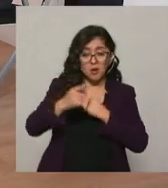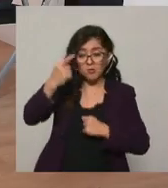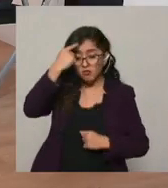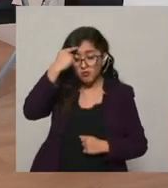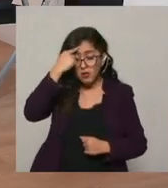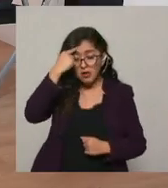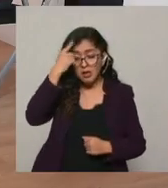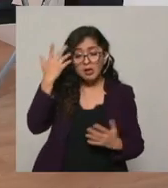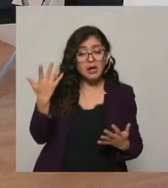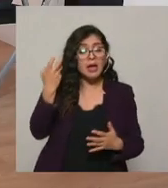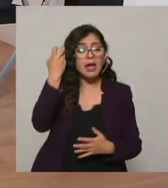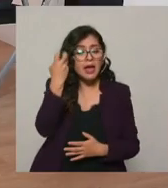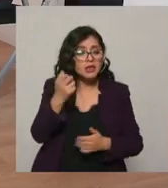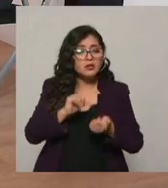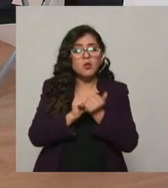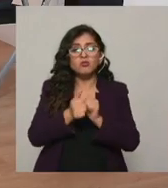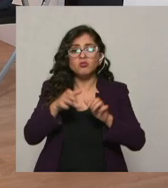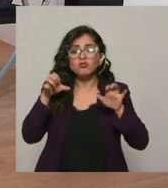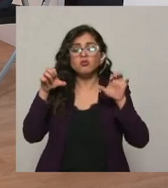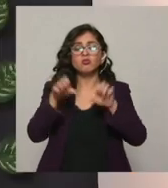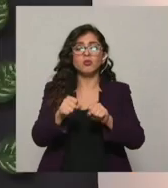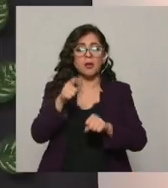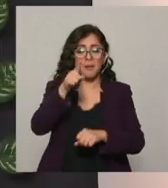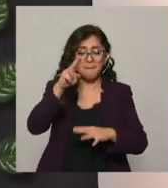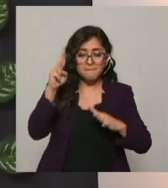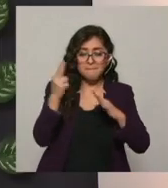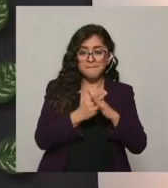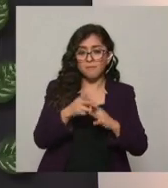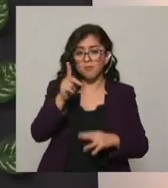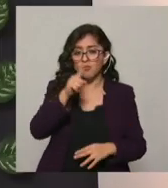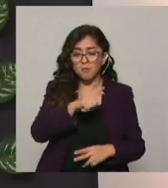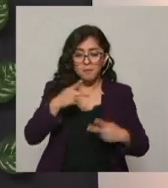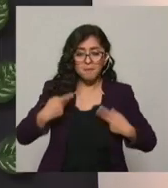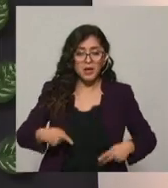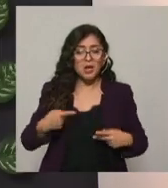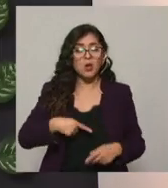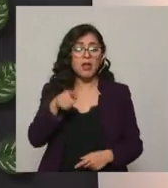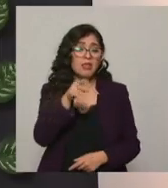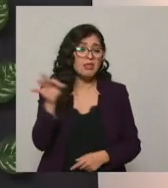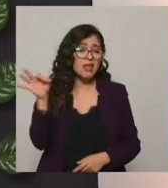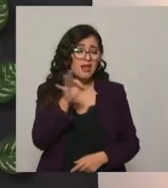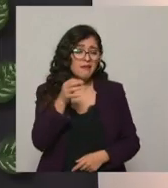¿no? Porque fue una amenaza de muerte y es una persona que se ostenta como